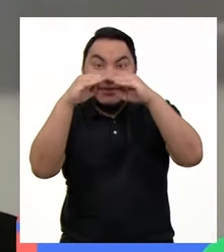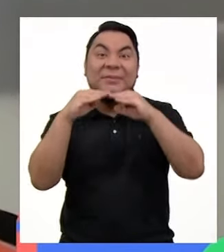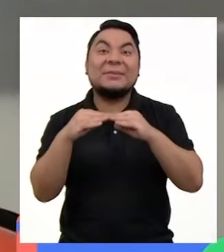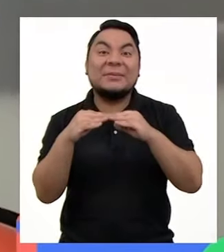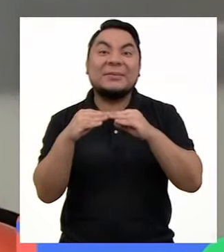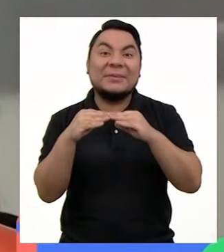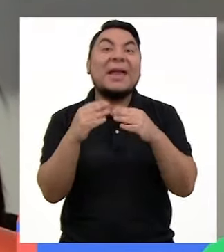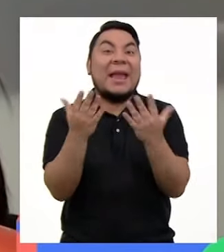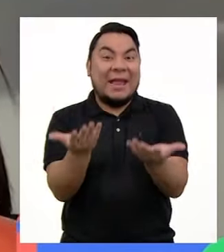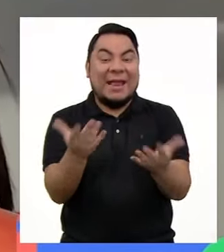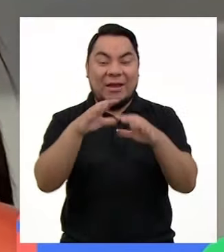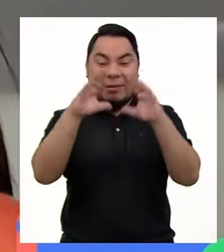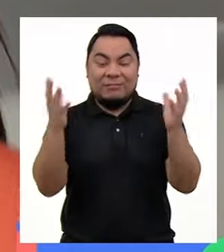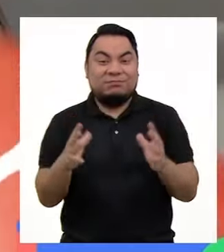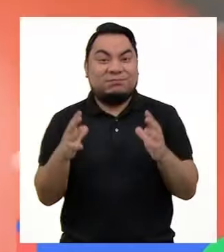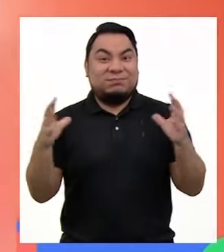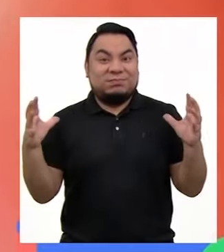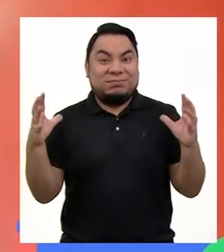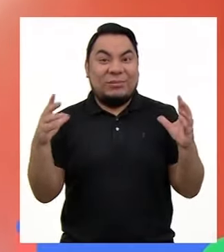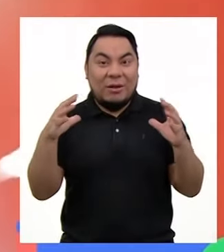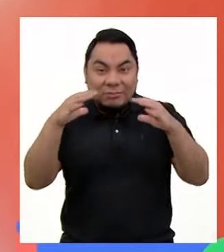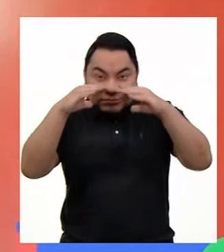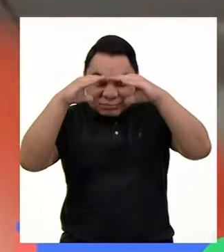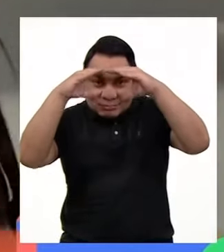¿Ves? Es tan grande que no me ves.